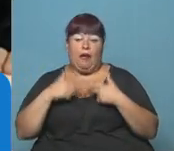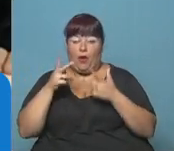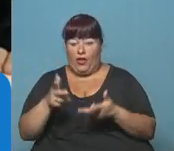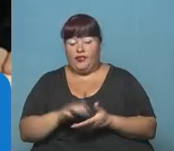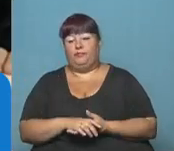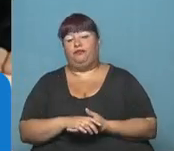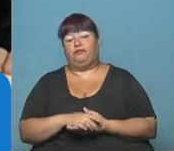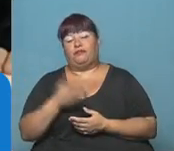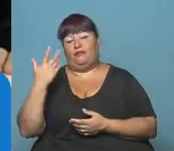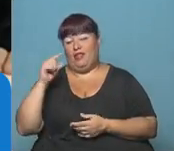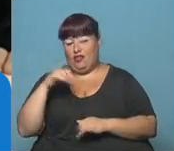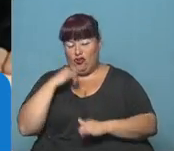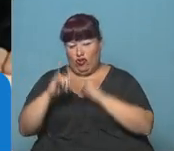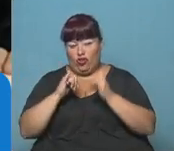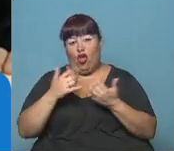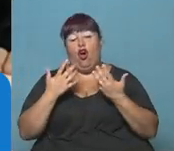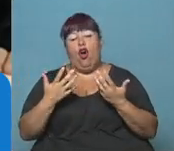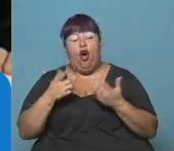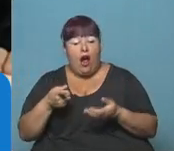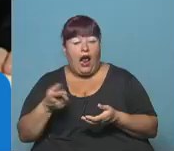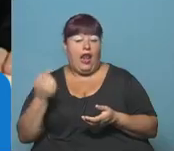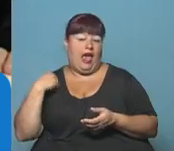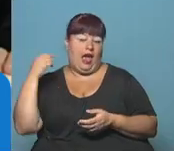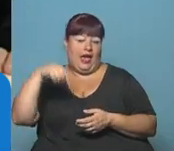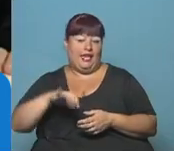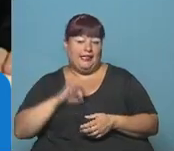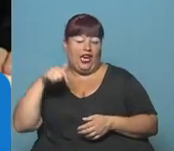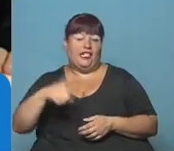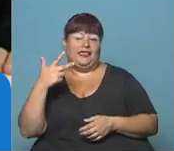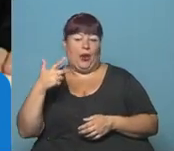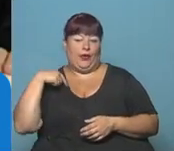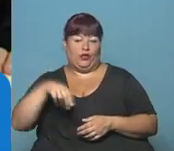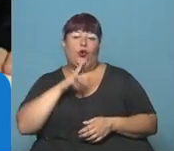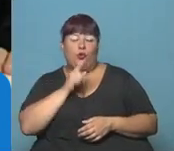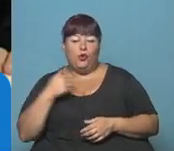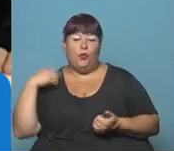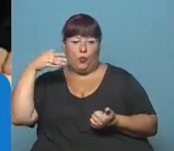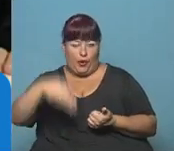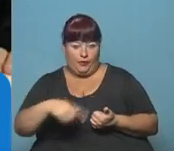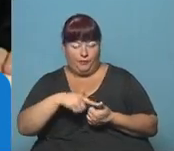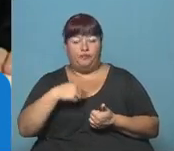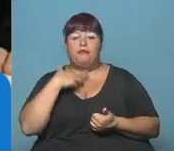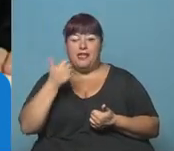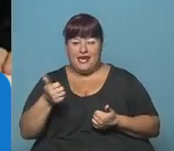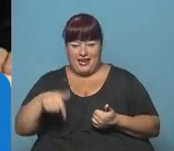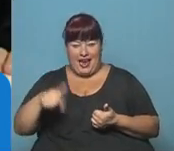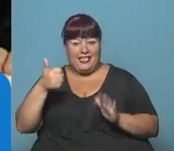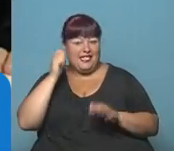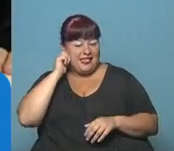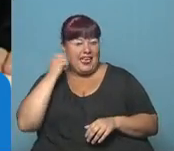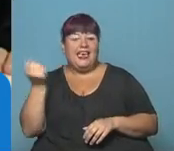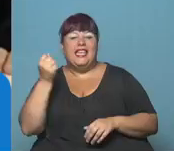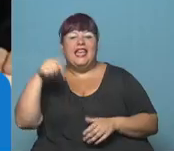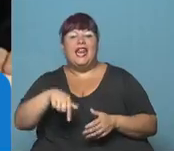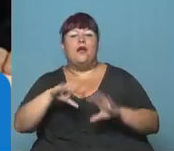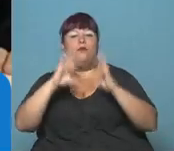como le decía hace un instante, espero venir este año 3 veces a Rusia, porque voy a venir con mi hija Antonia, que tiene 6 años, que quiere